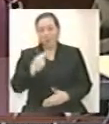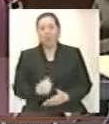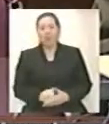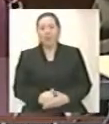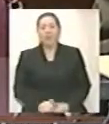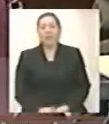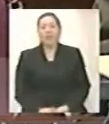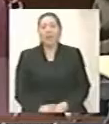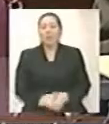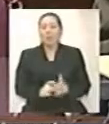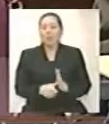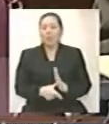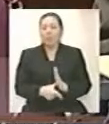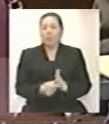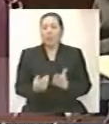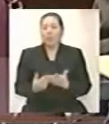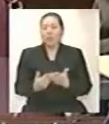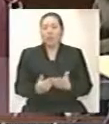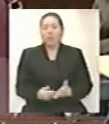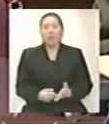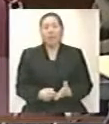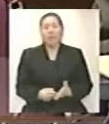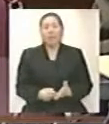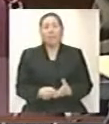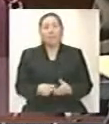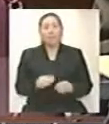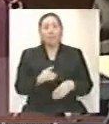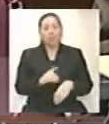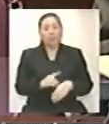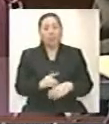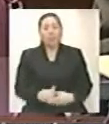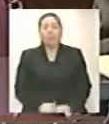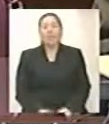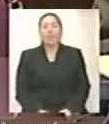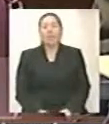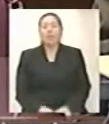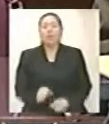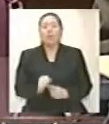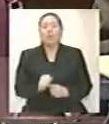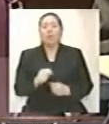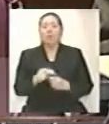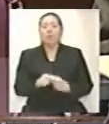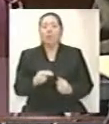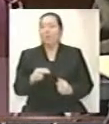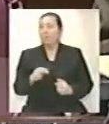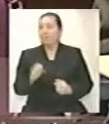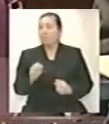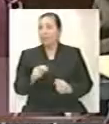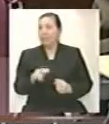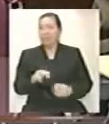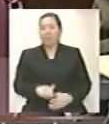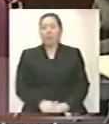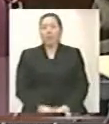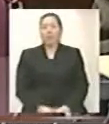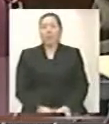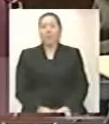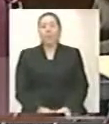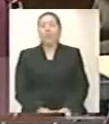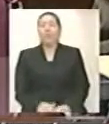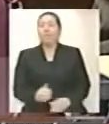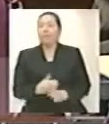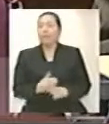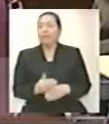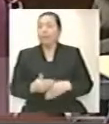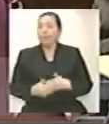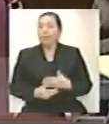año, luego realiza estudios de licenciatura, maestría y doctorado en Sociología en la Universidad Nacional Mayor de San Marcos. Forma parte de